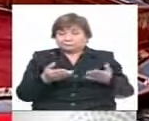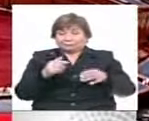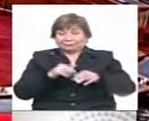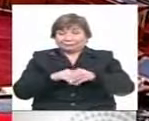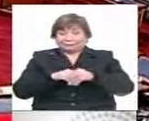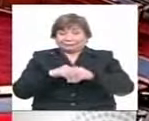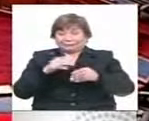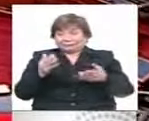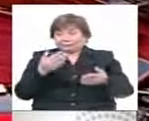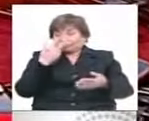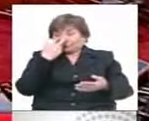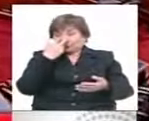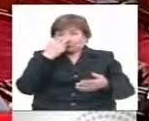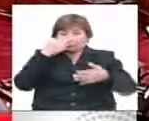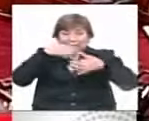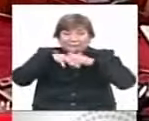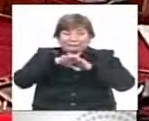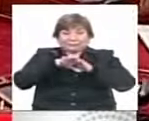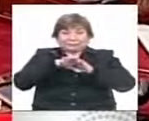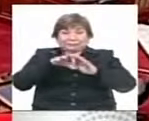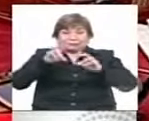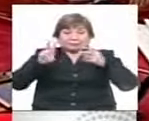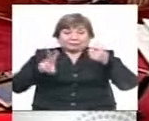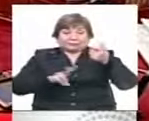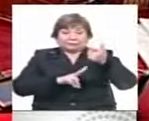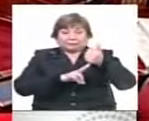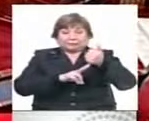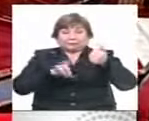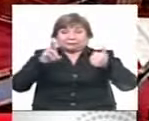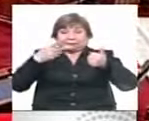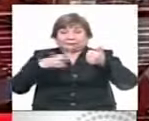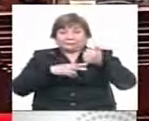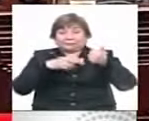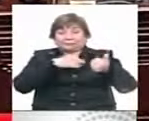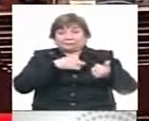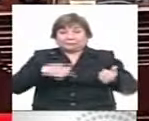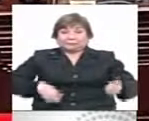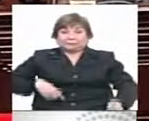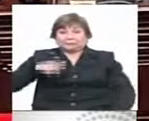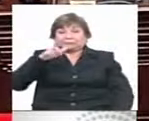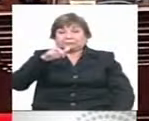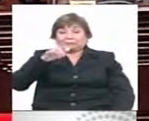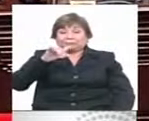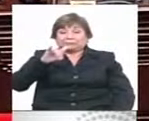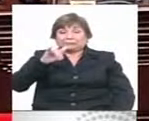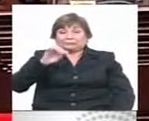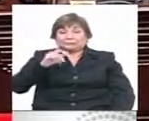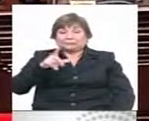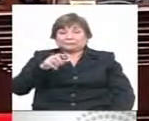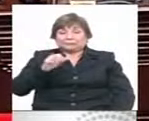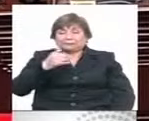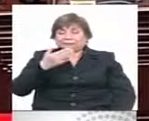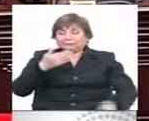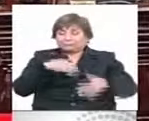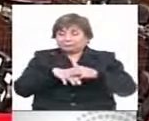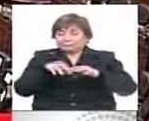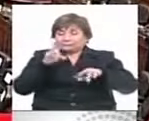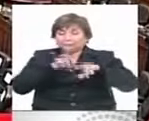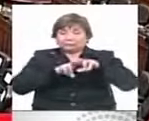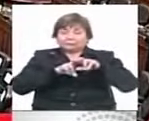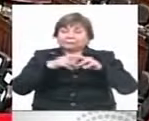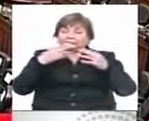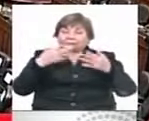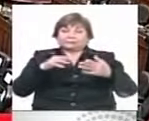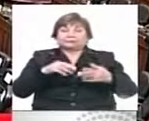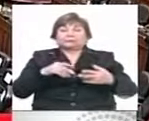en estos momentos hemos visto el ingreso de la vicepresidenta, la primera vicepresidenta, Lady Camones, al hemiciclo principal, a